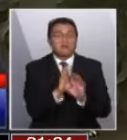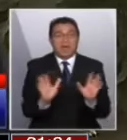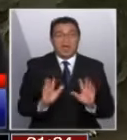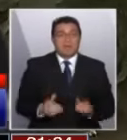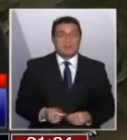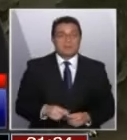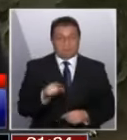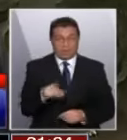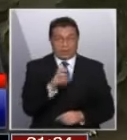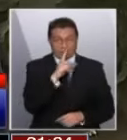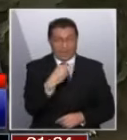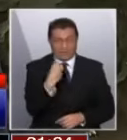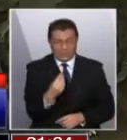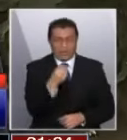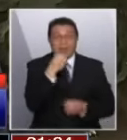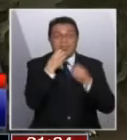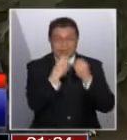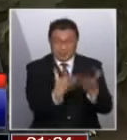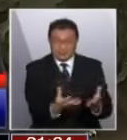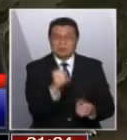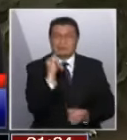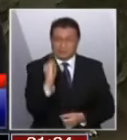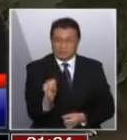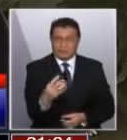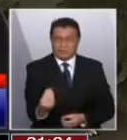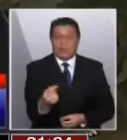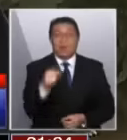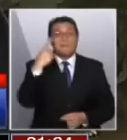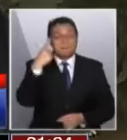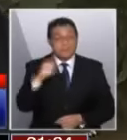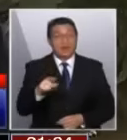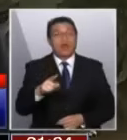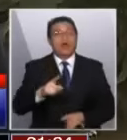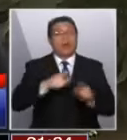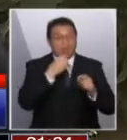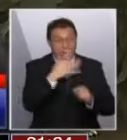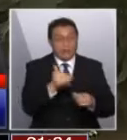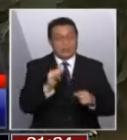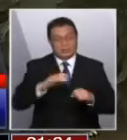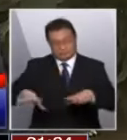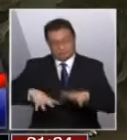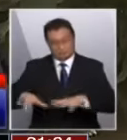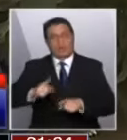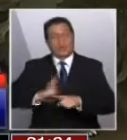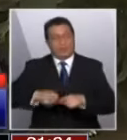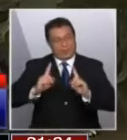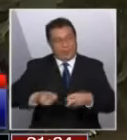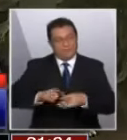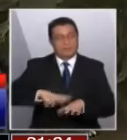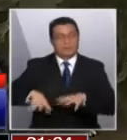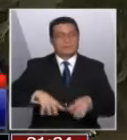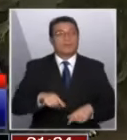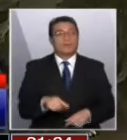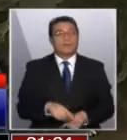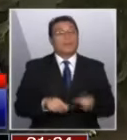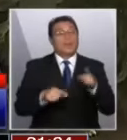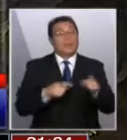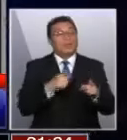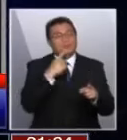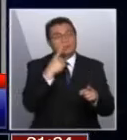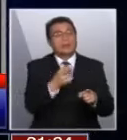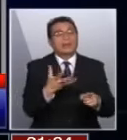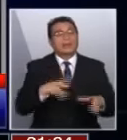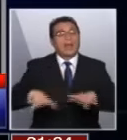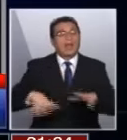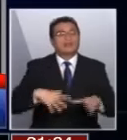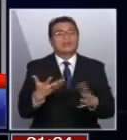que lo reconozca pero aquí las acciones son las importantes y esas acciones a su juicio En qué se